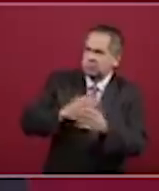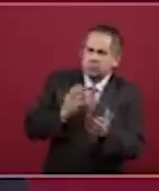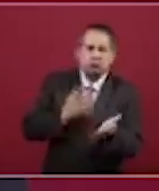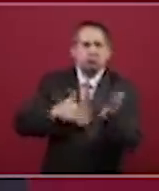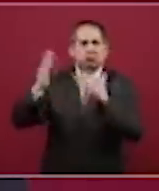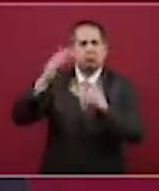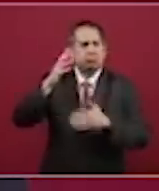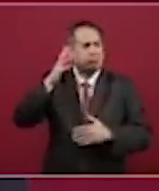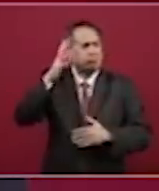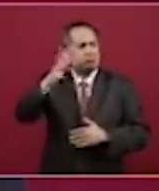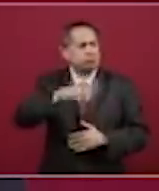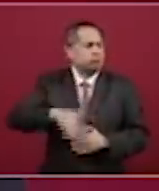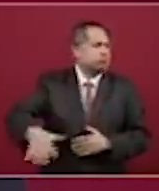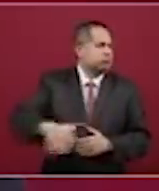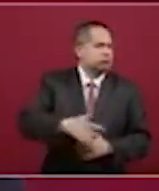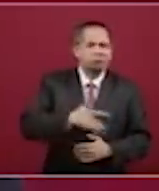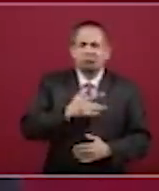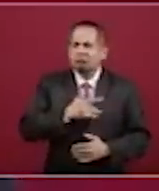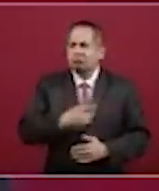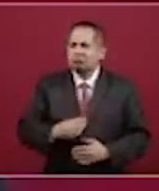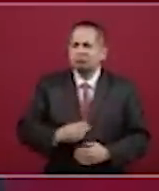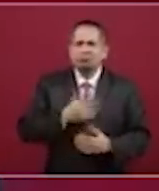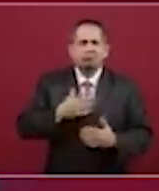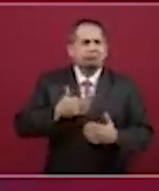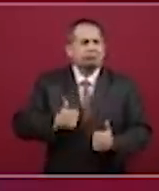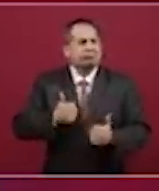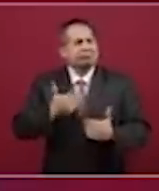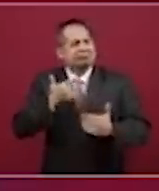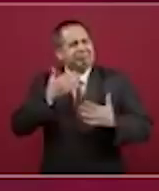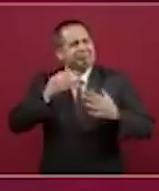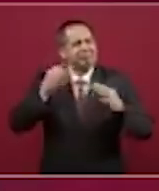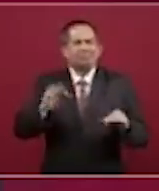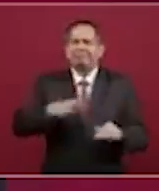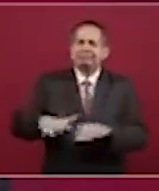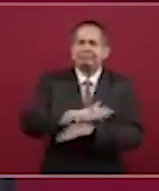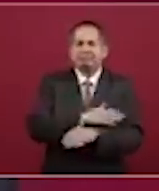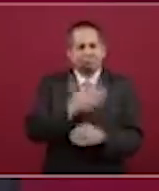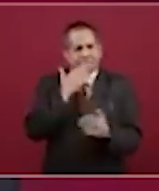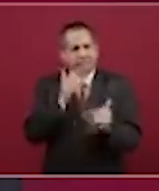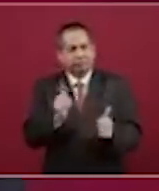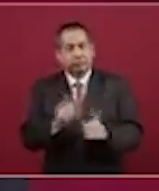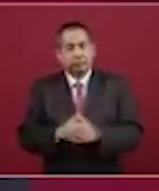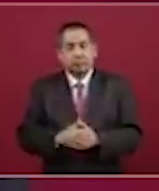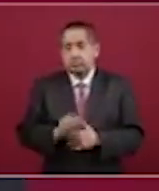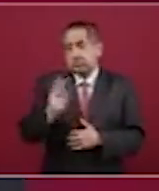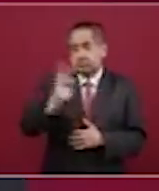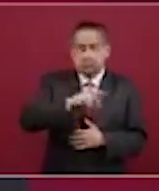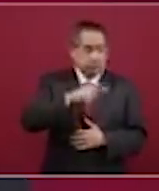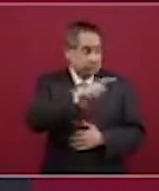haya bienestar en el país. Entonces, el que no quieran